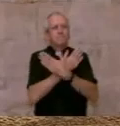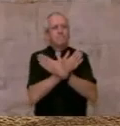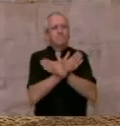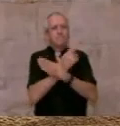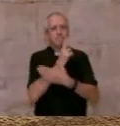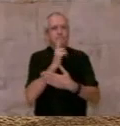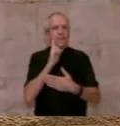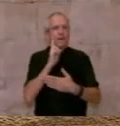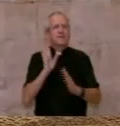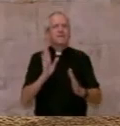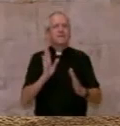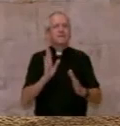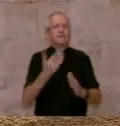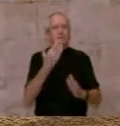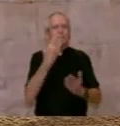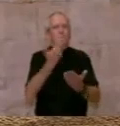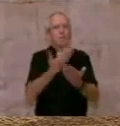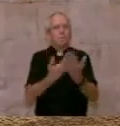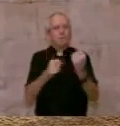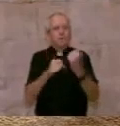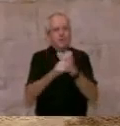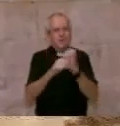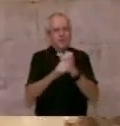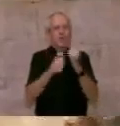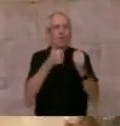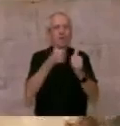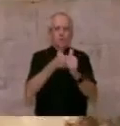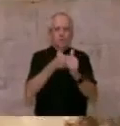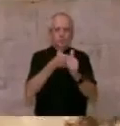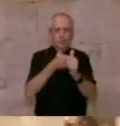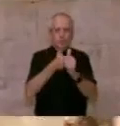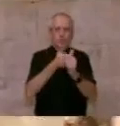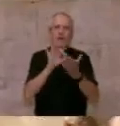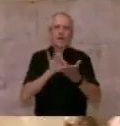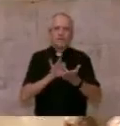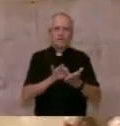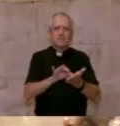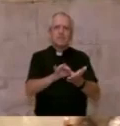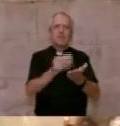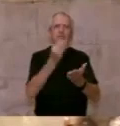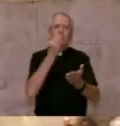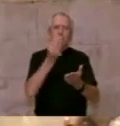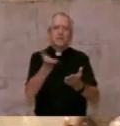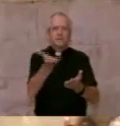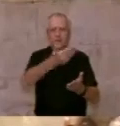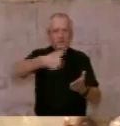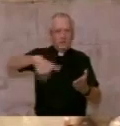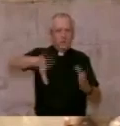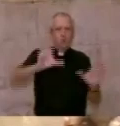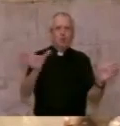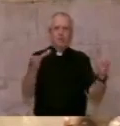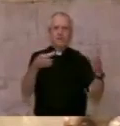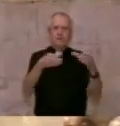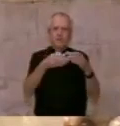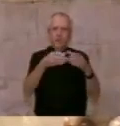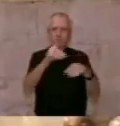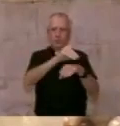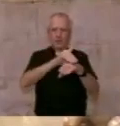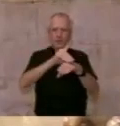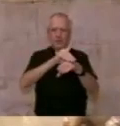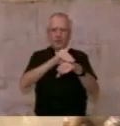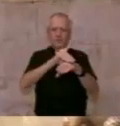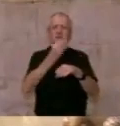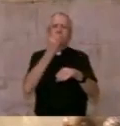la vostra cinta. Pongo mi trabajo apostòlic al servei del bien común de todo este pueblo. I en bé